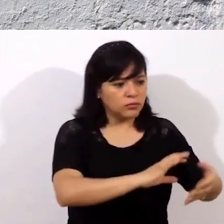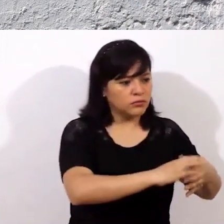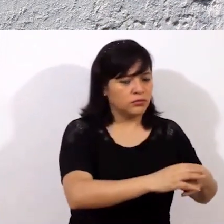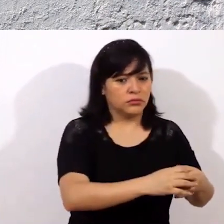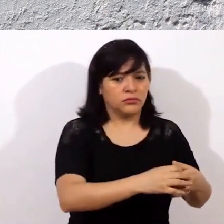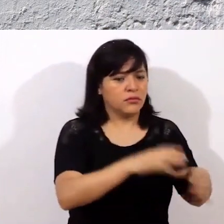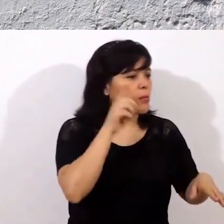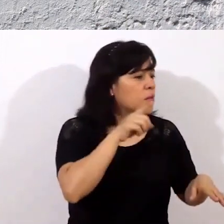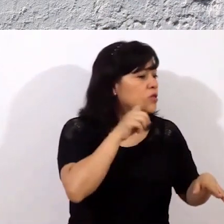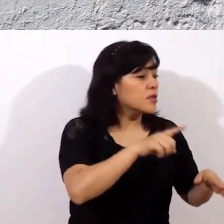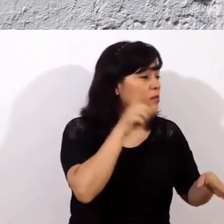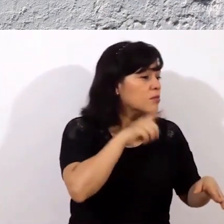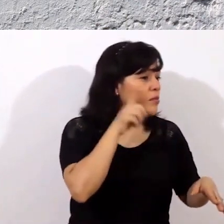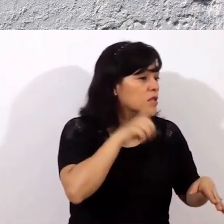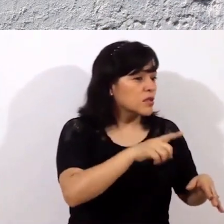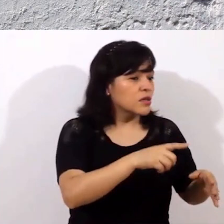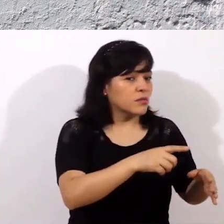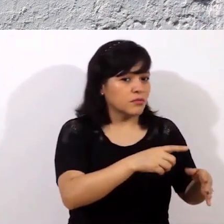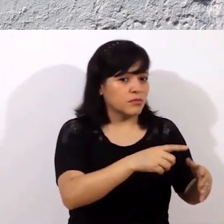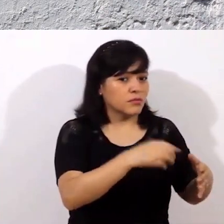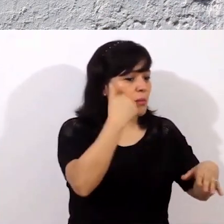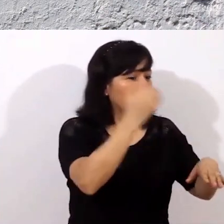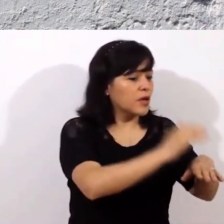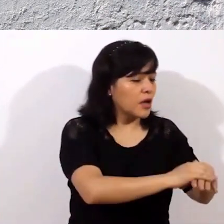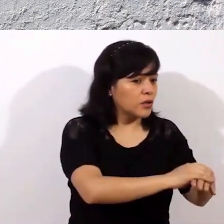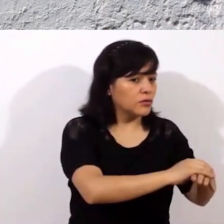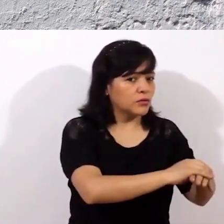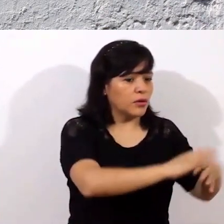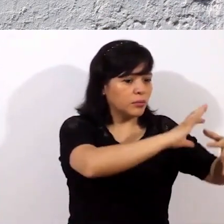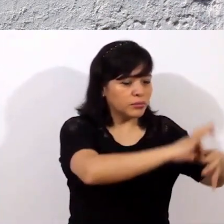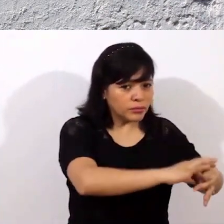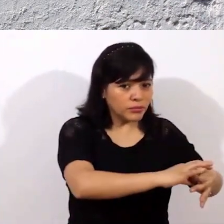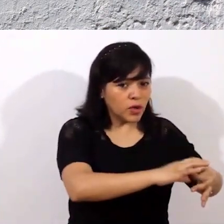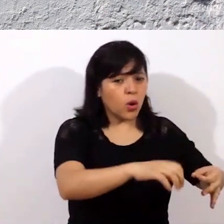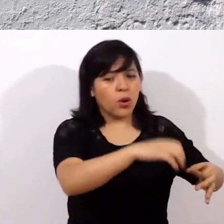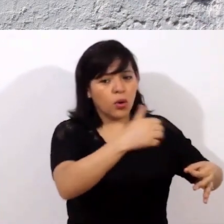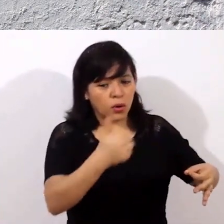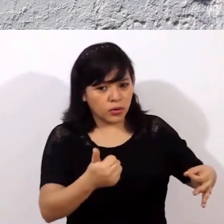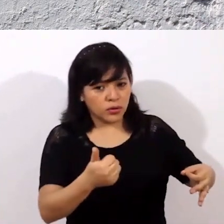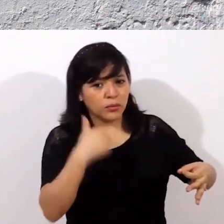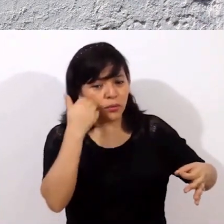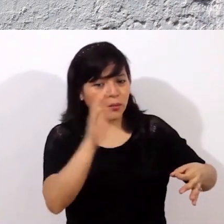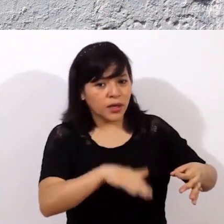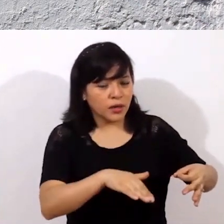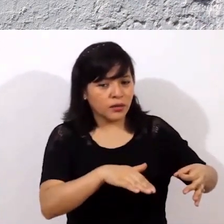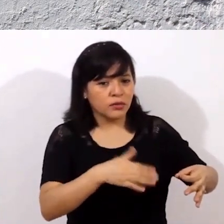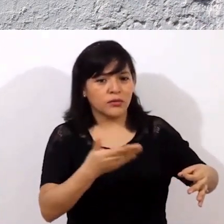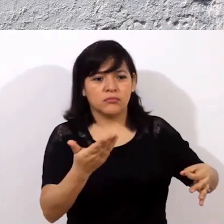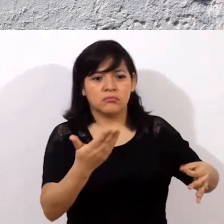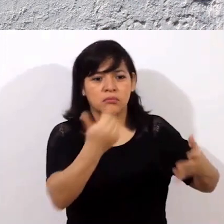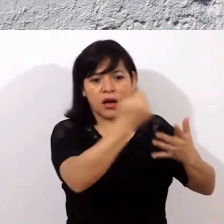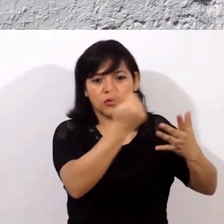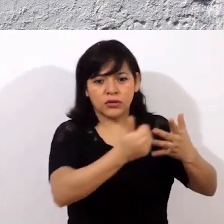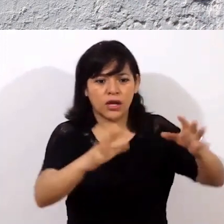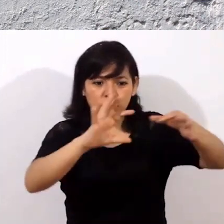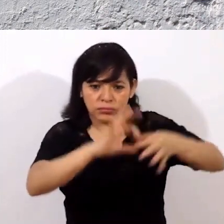de acciones. Vemos eso también hoy en día. En realidad, Esta descripción encajaría muy bien con